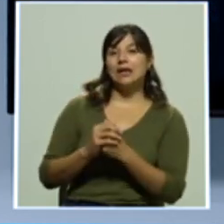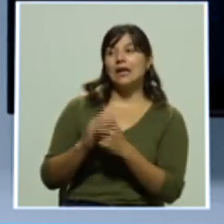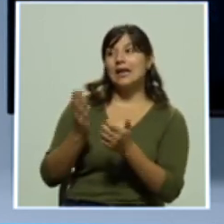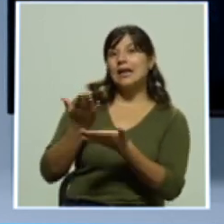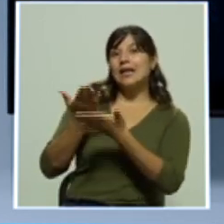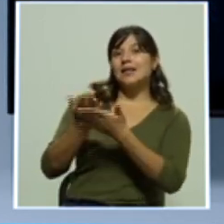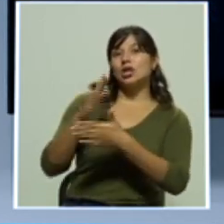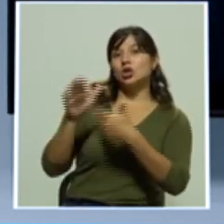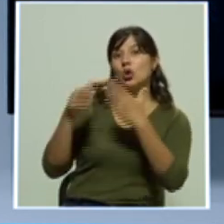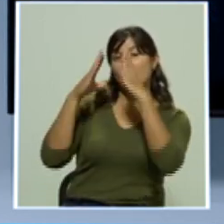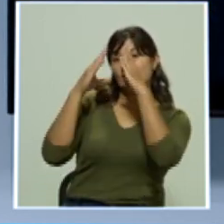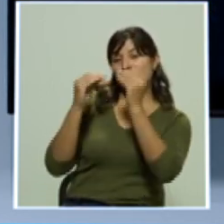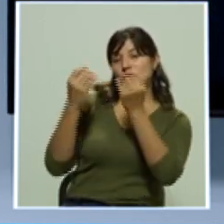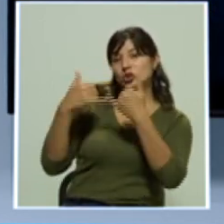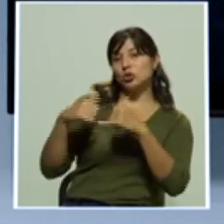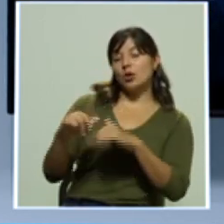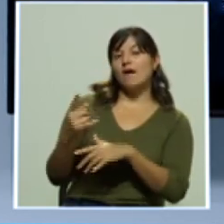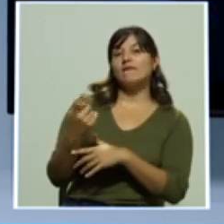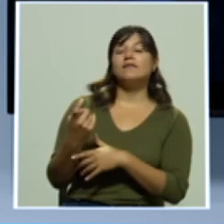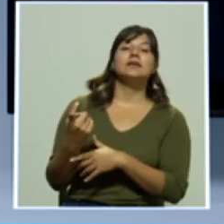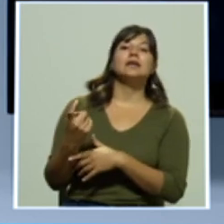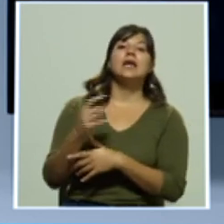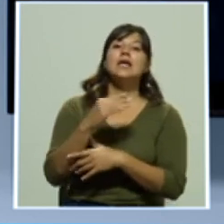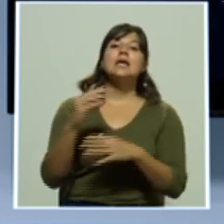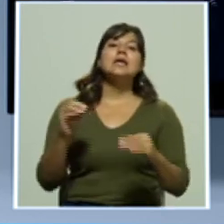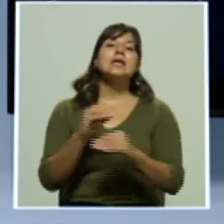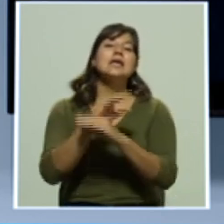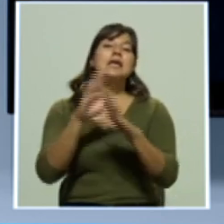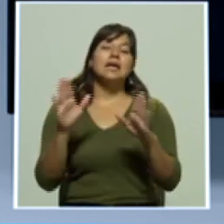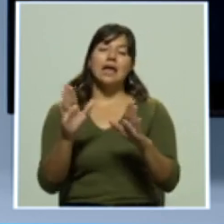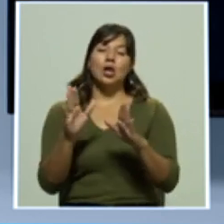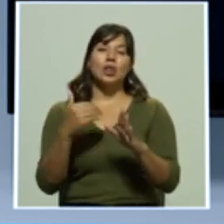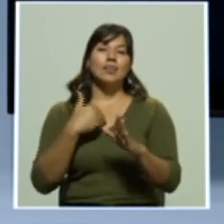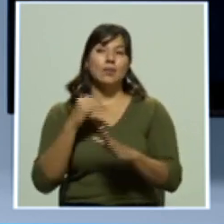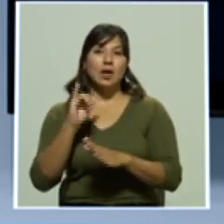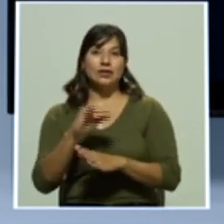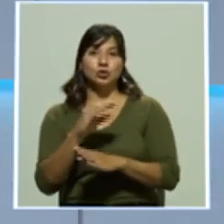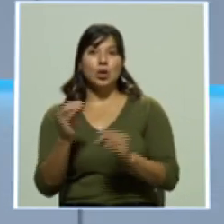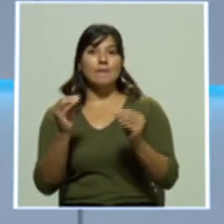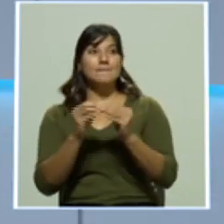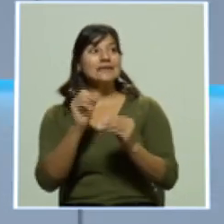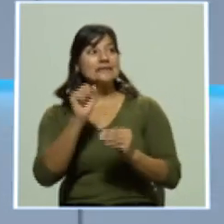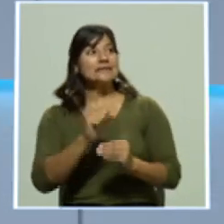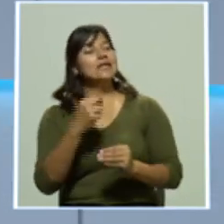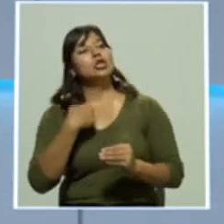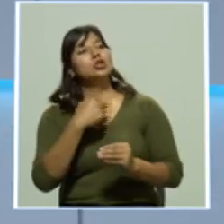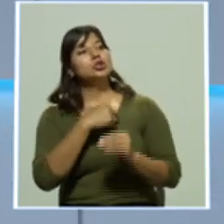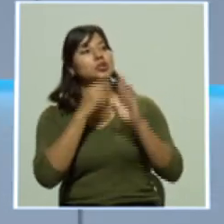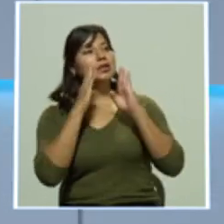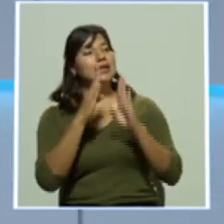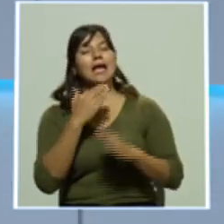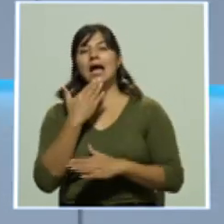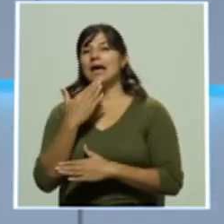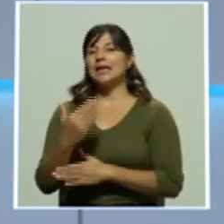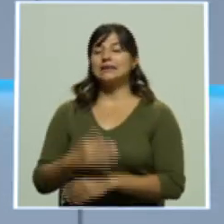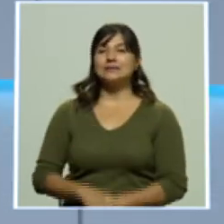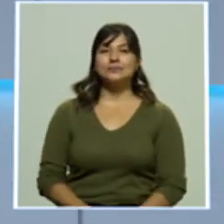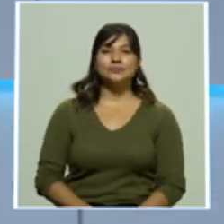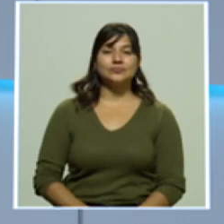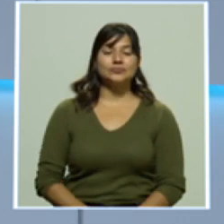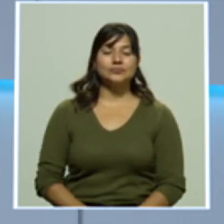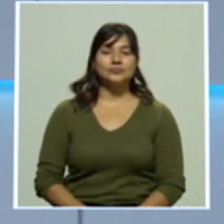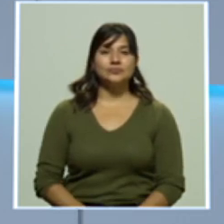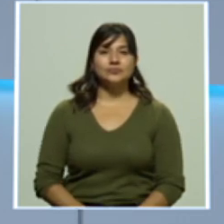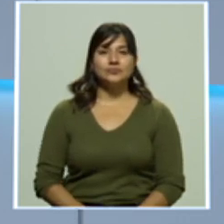las informaciones que todavía tenemos por acá. Y por supuesto que tendremos eso y más. Ahí sí, lo vamos a estar escuchando, Gerardo. Muchas gracias, don Ernesto. Muchas